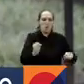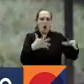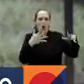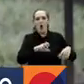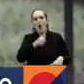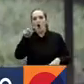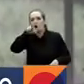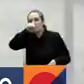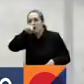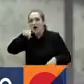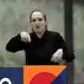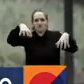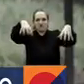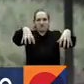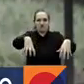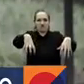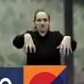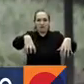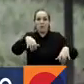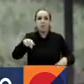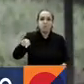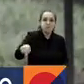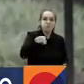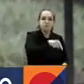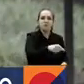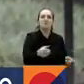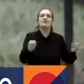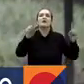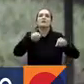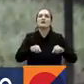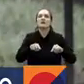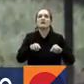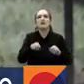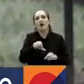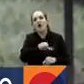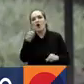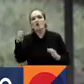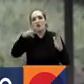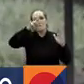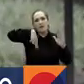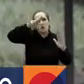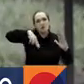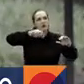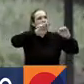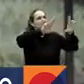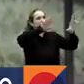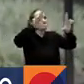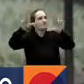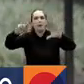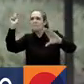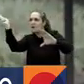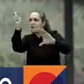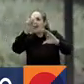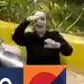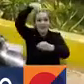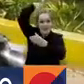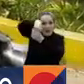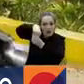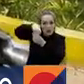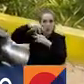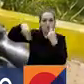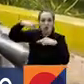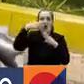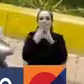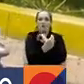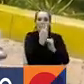el Parque San Antonio, y está todo ese legado de pinturas y esculturas que está dentro del Museo de Antioquia.